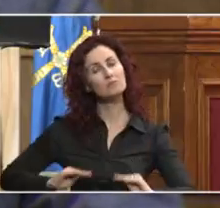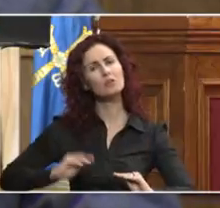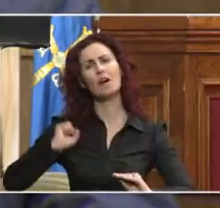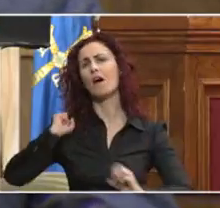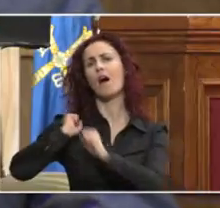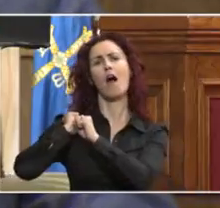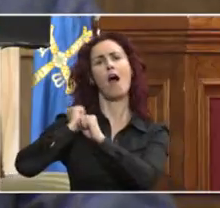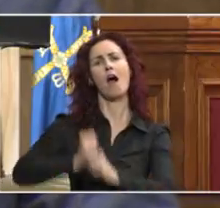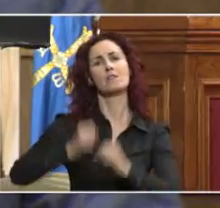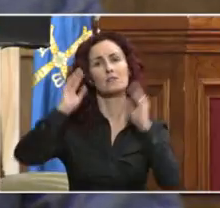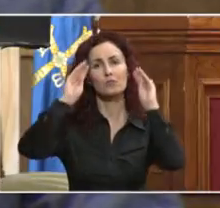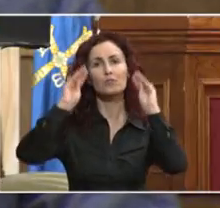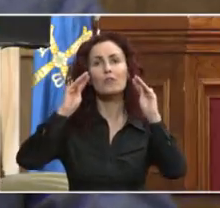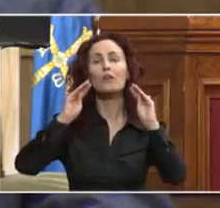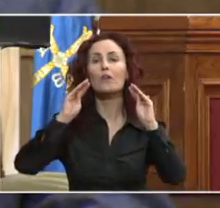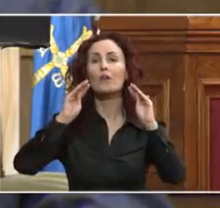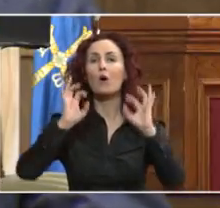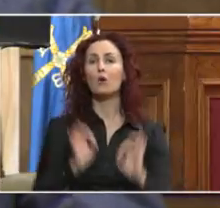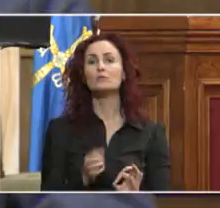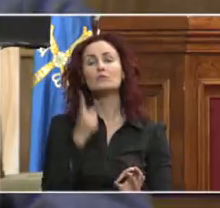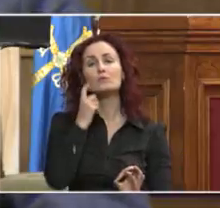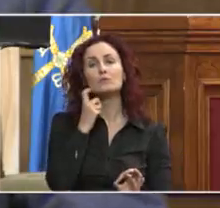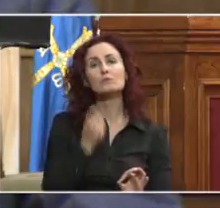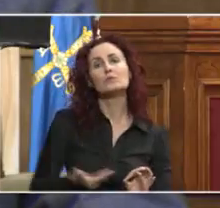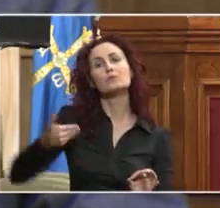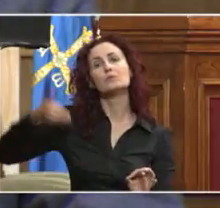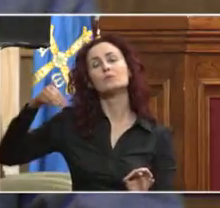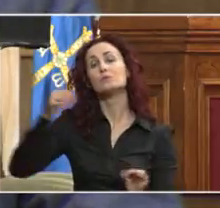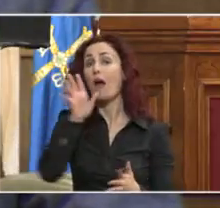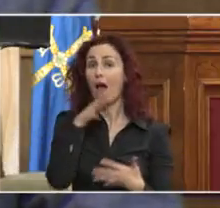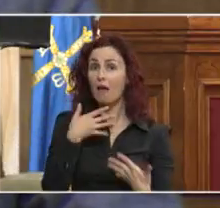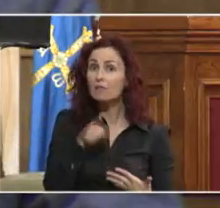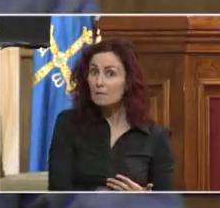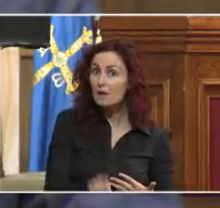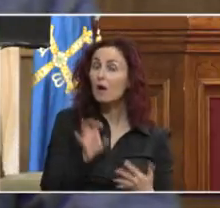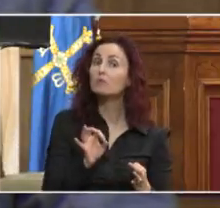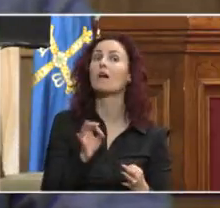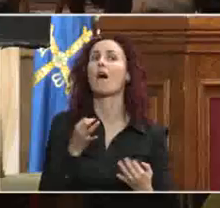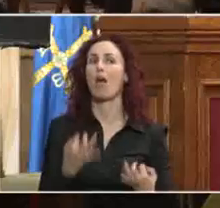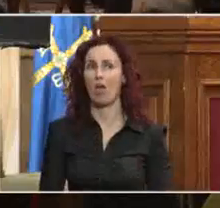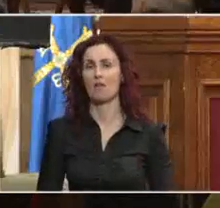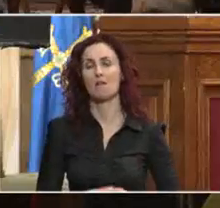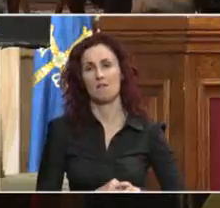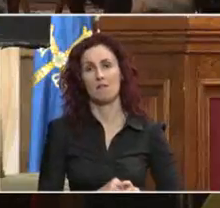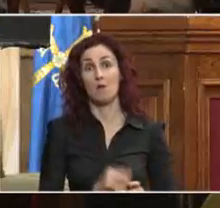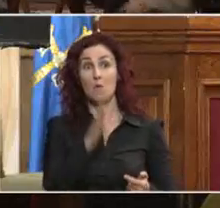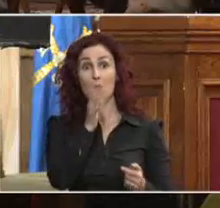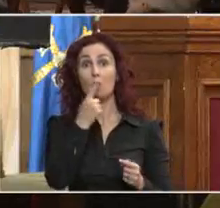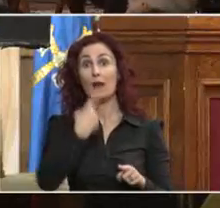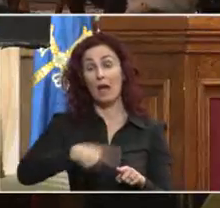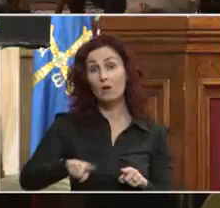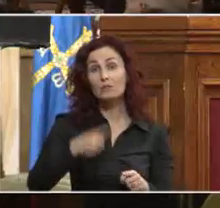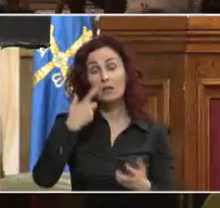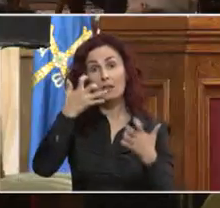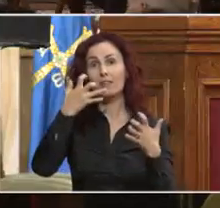años, una formación tradicional y más contemporánea. Y más contemporánea. Sí. Porque una cosa que llama